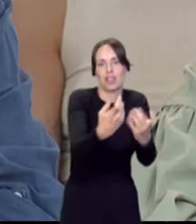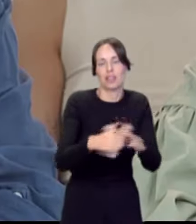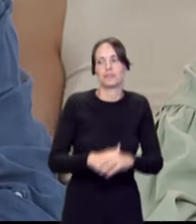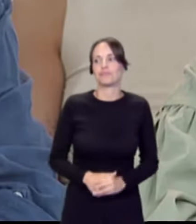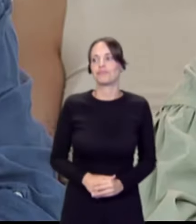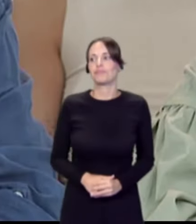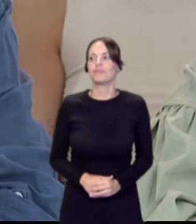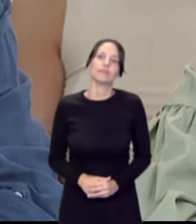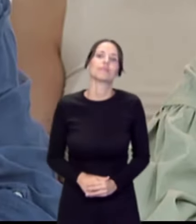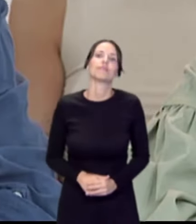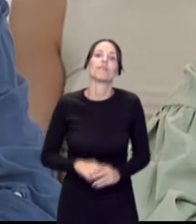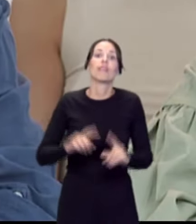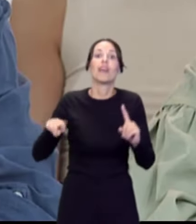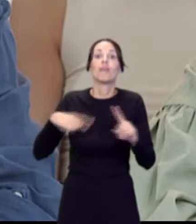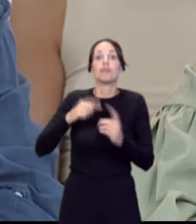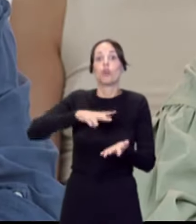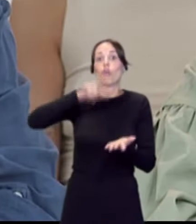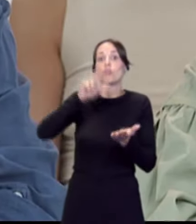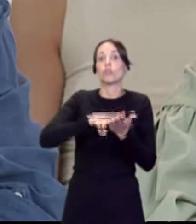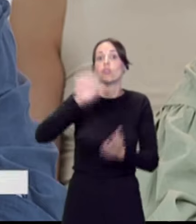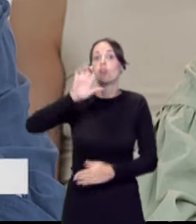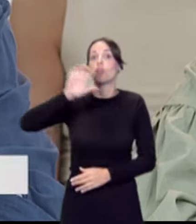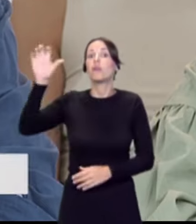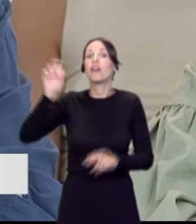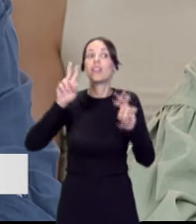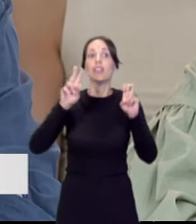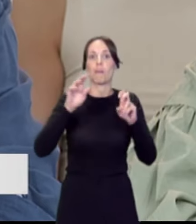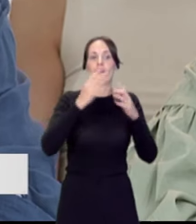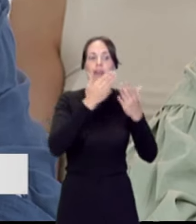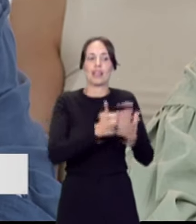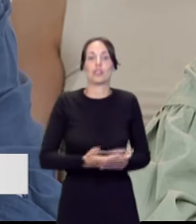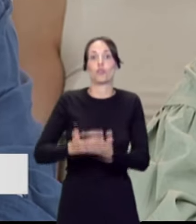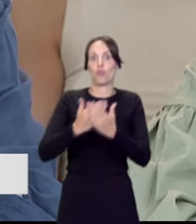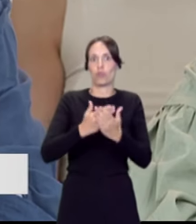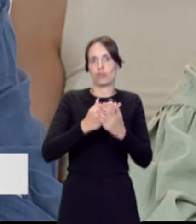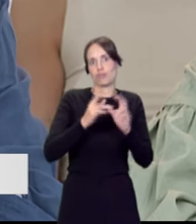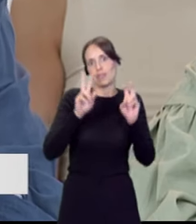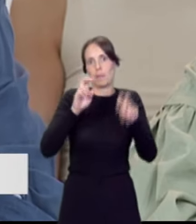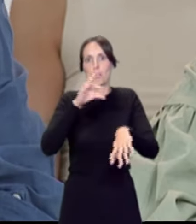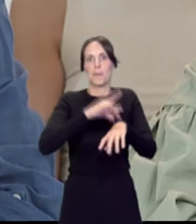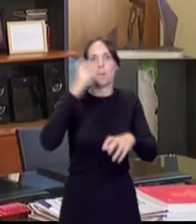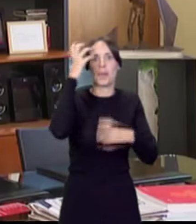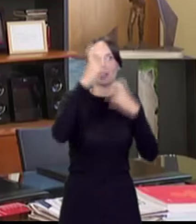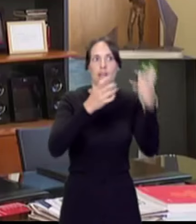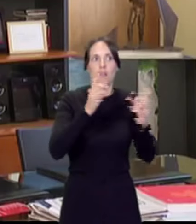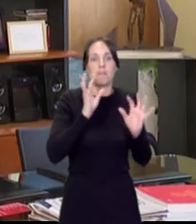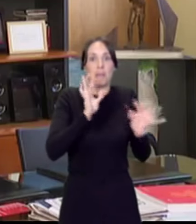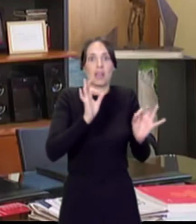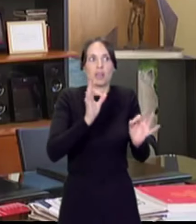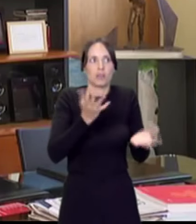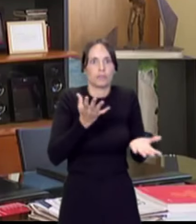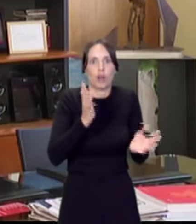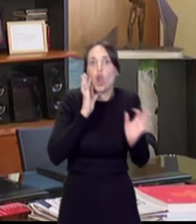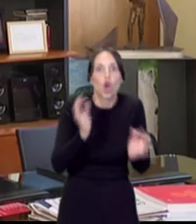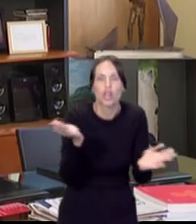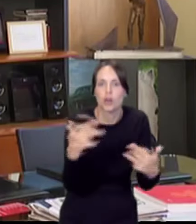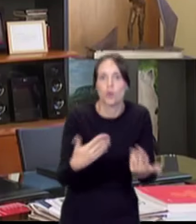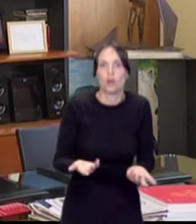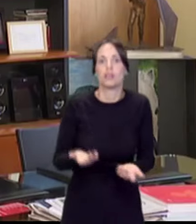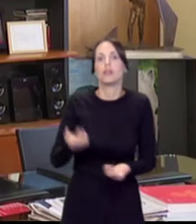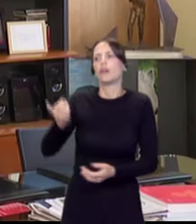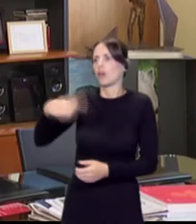Tenemos encima ahí la homologación europea de unos estudios de veterinaria que están en peligro por esta sin razón. Podrían empezar a trabajar perfectamente, como